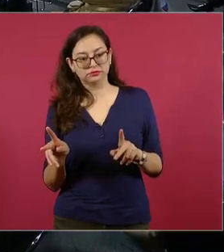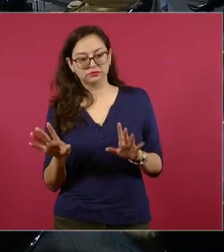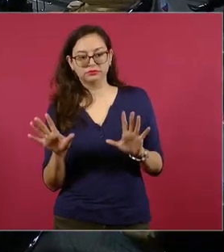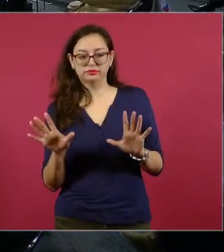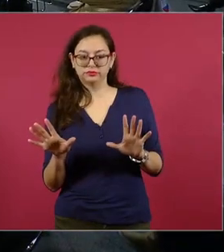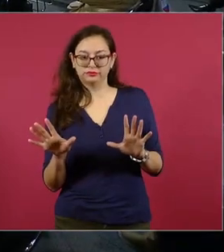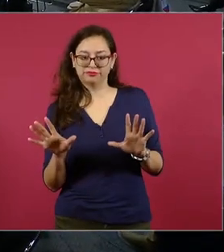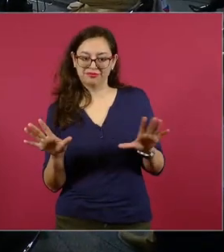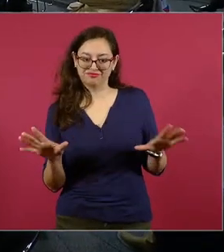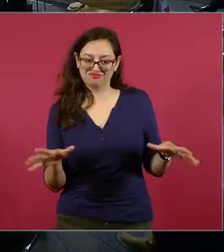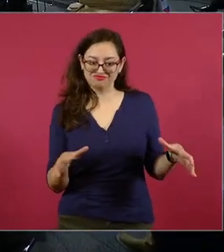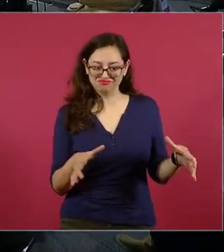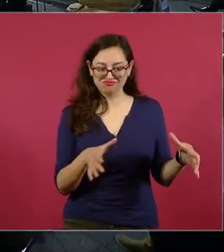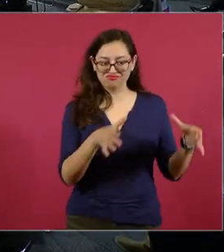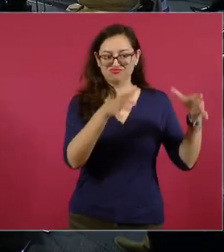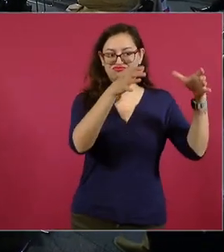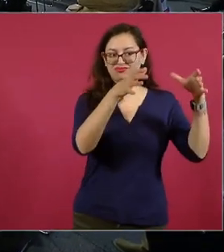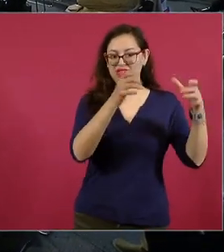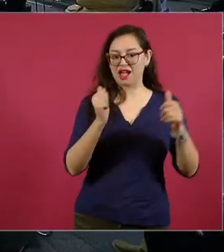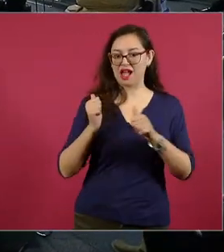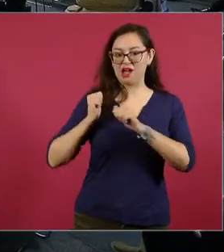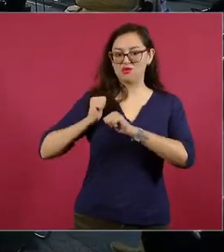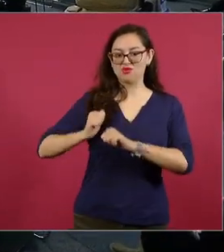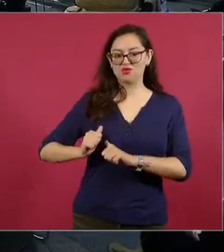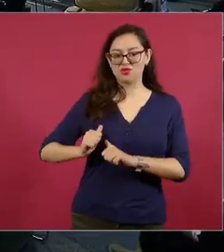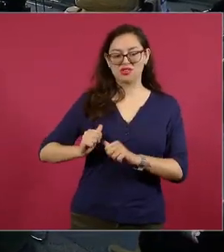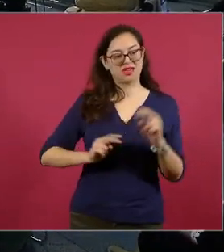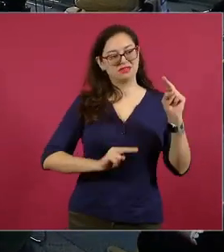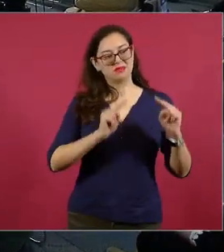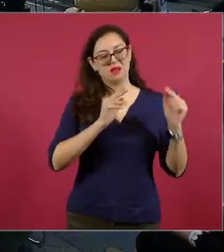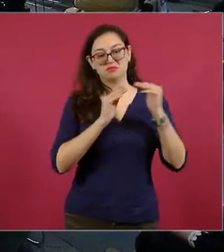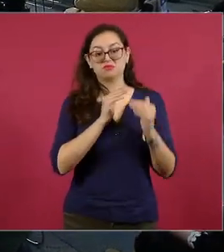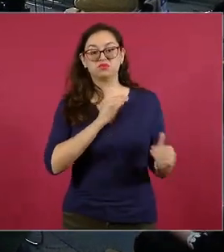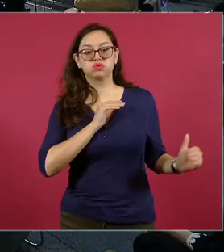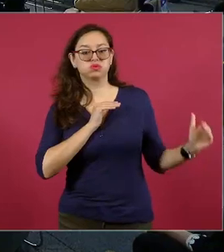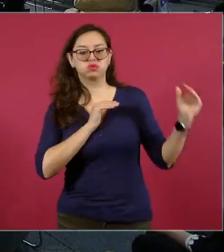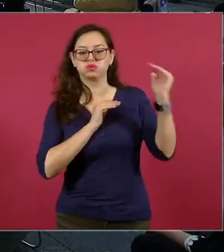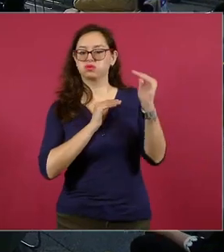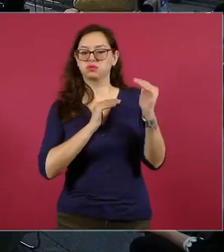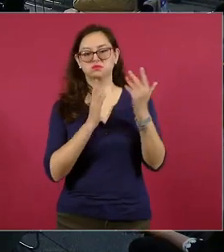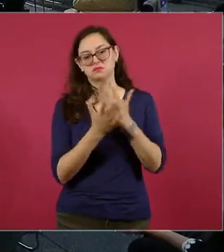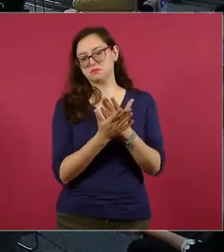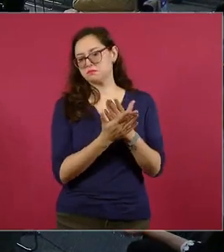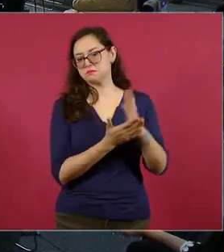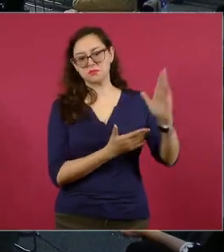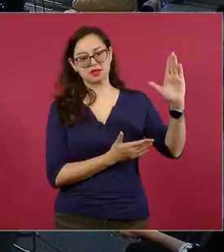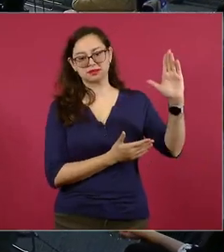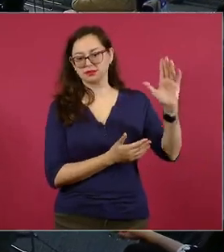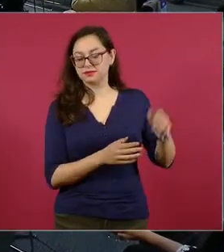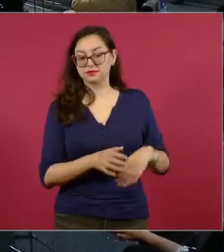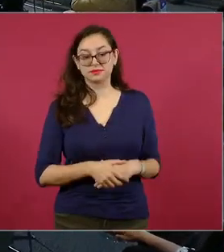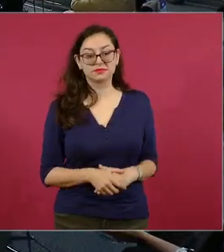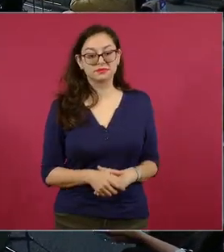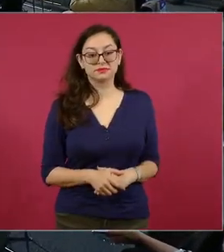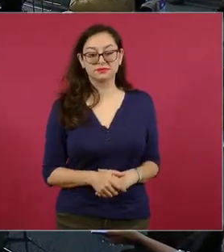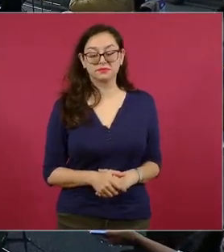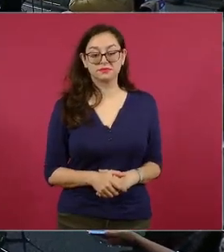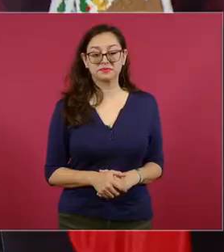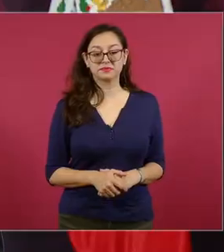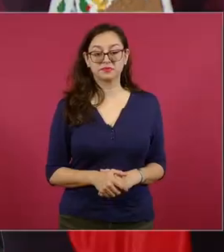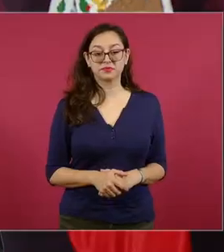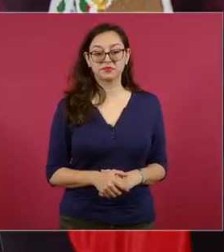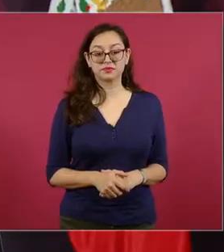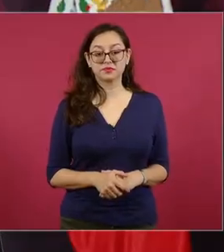son las autoridades del más alto nivel y las relaciones